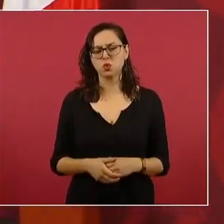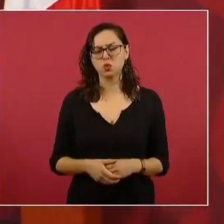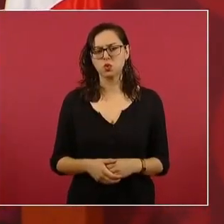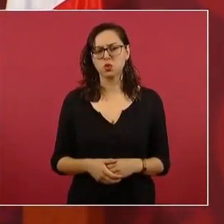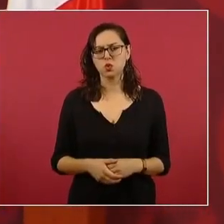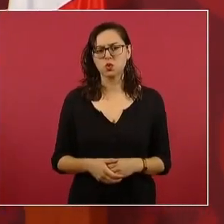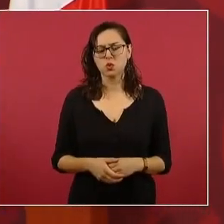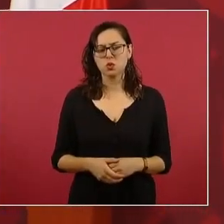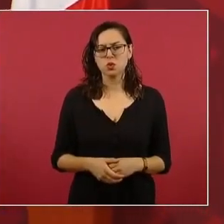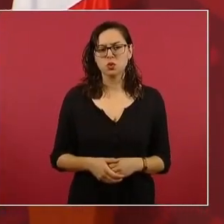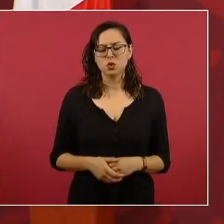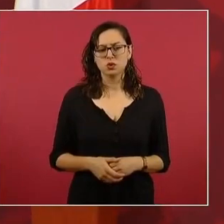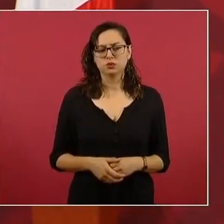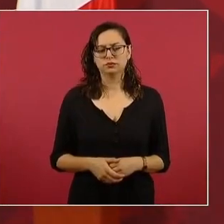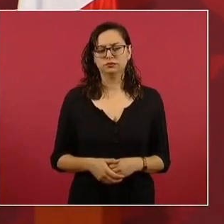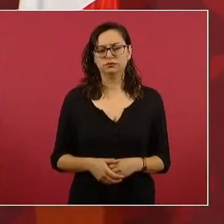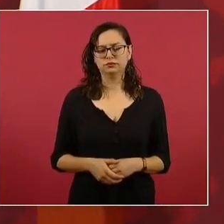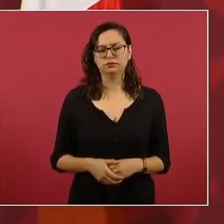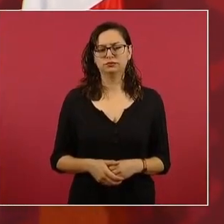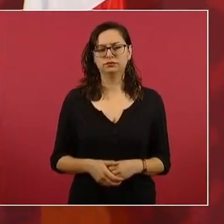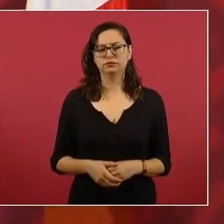no haya